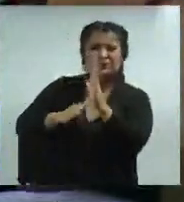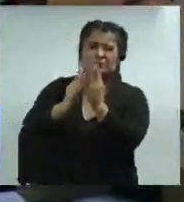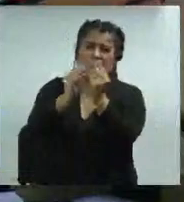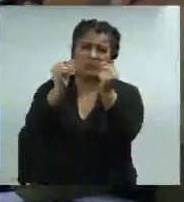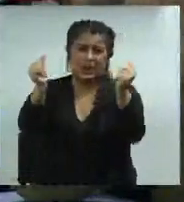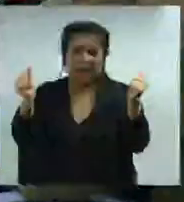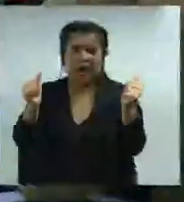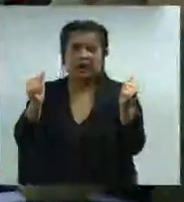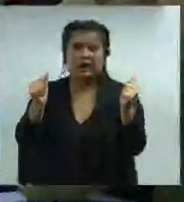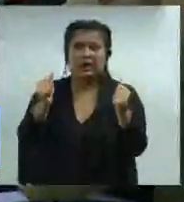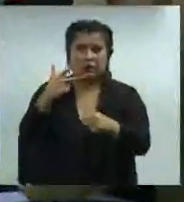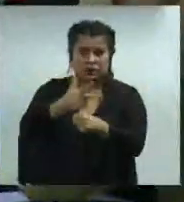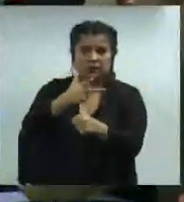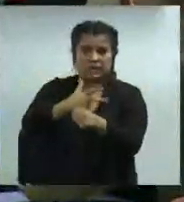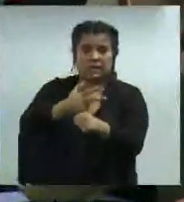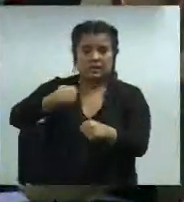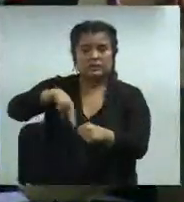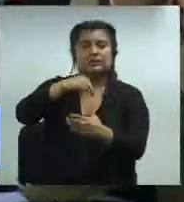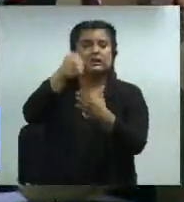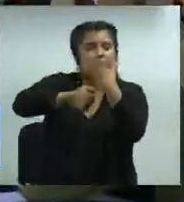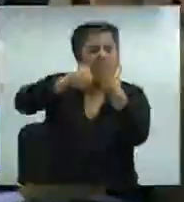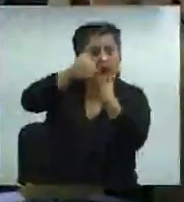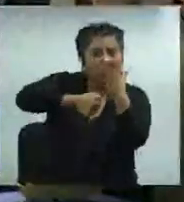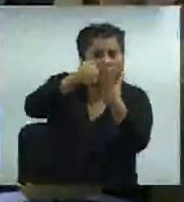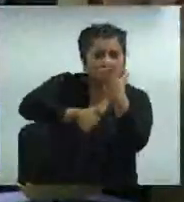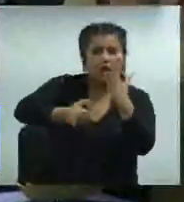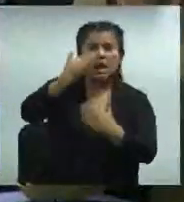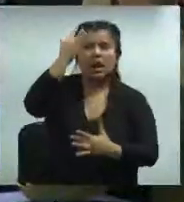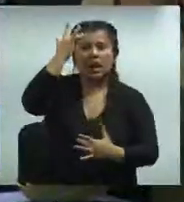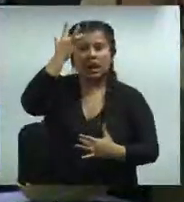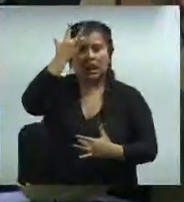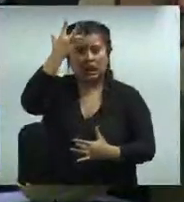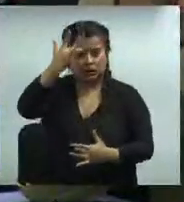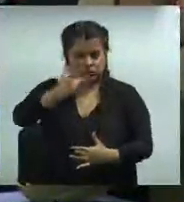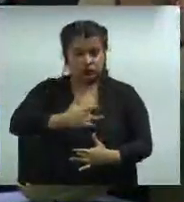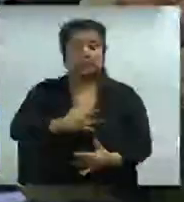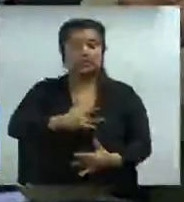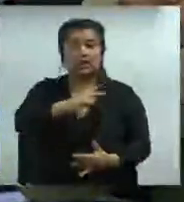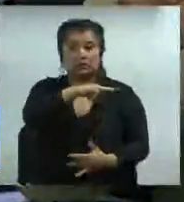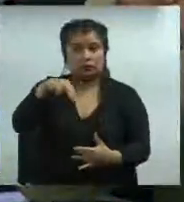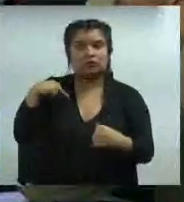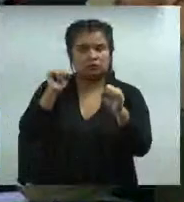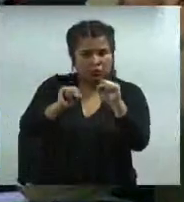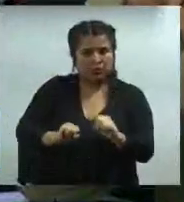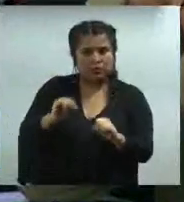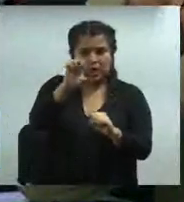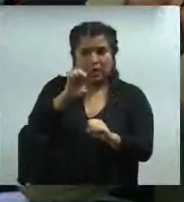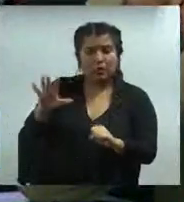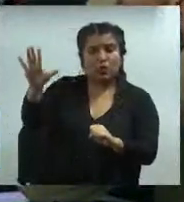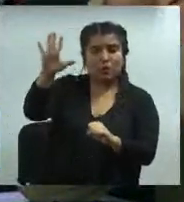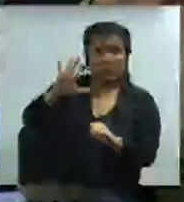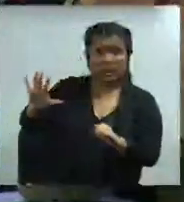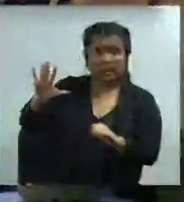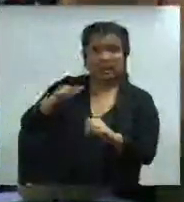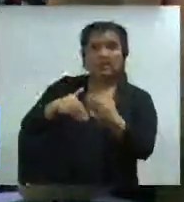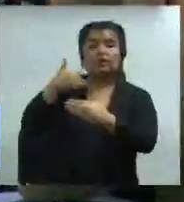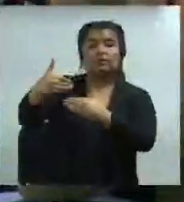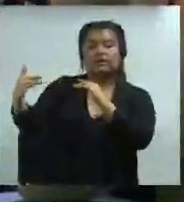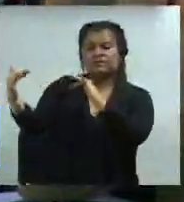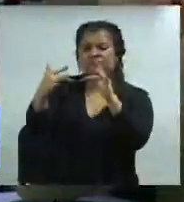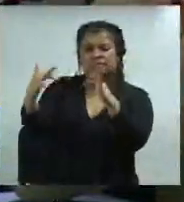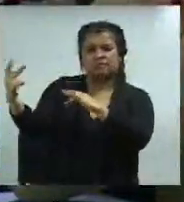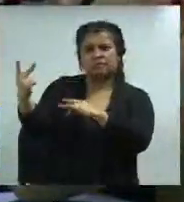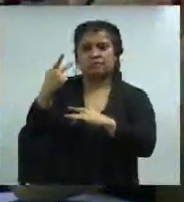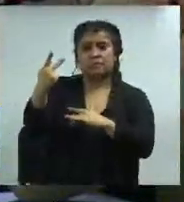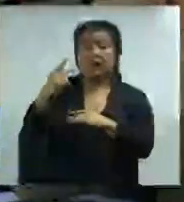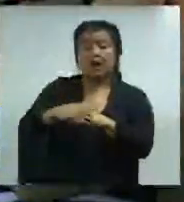si hacemos un esfuerzo de verdad a conciencia, podemos lograrlo. Toda Europa, después de la Segunda Guerra Mundial, tenía contaminados